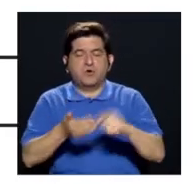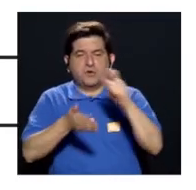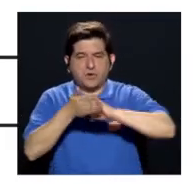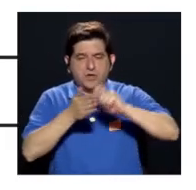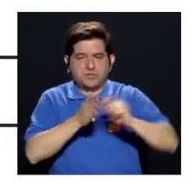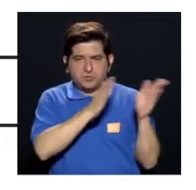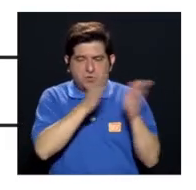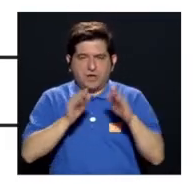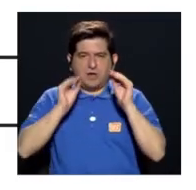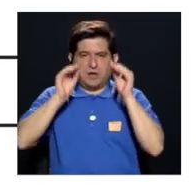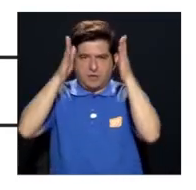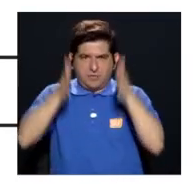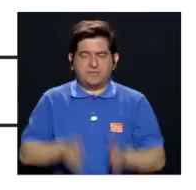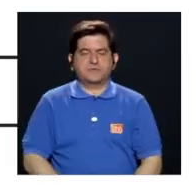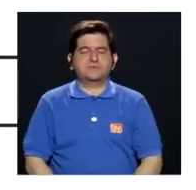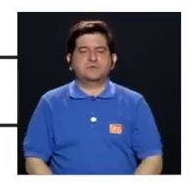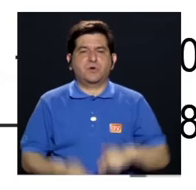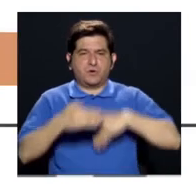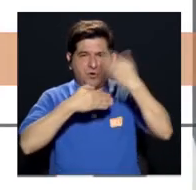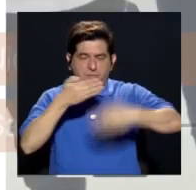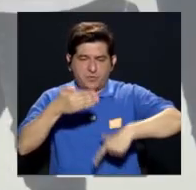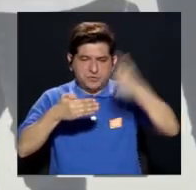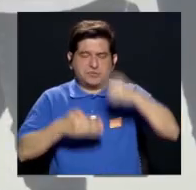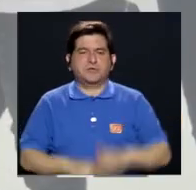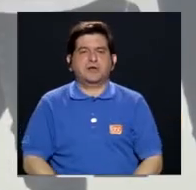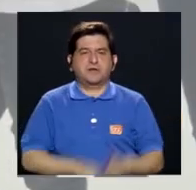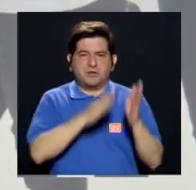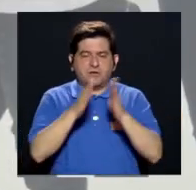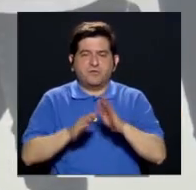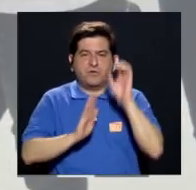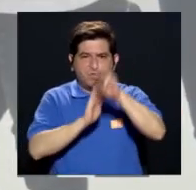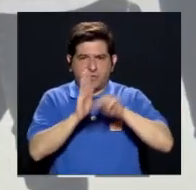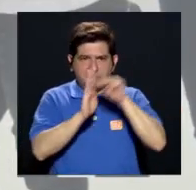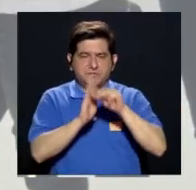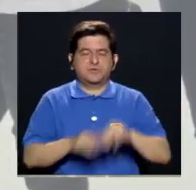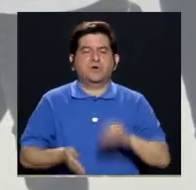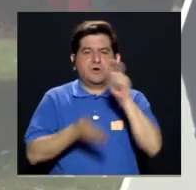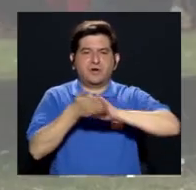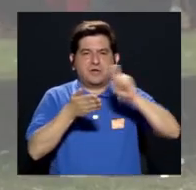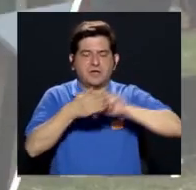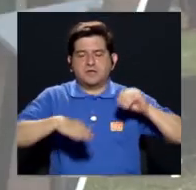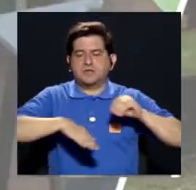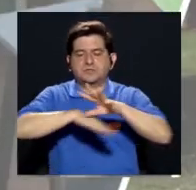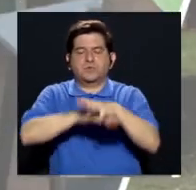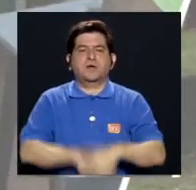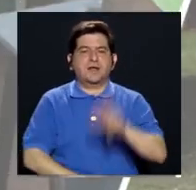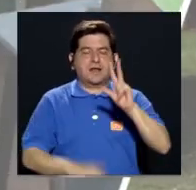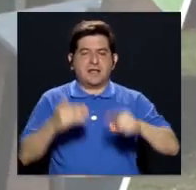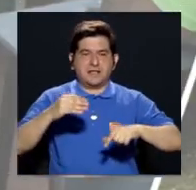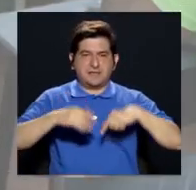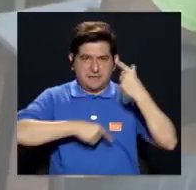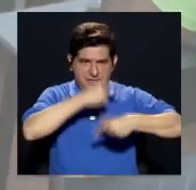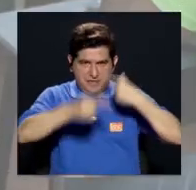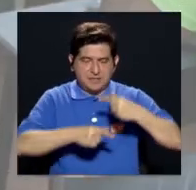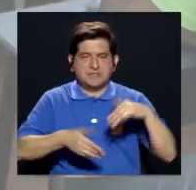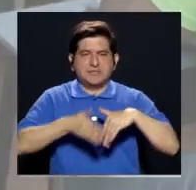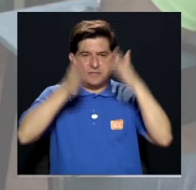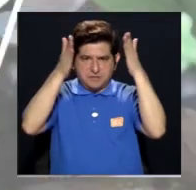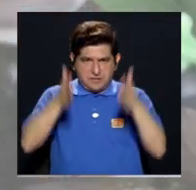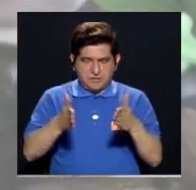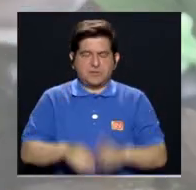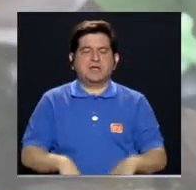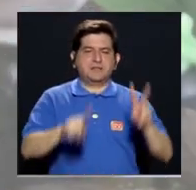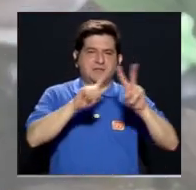Formación Docente, el Posgrado de Planificación Curricular y la Escuela de Orientación. Se han formado 3 generaciones de colegiales